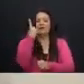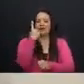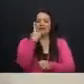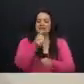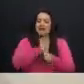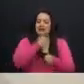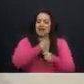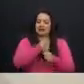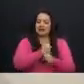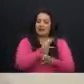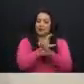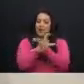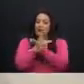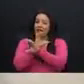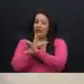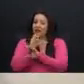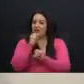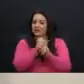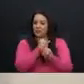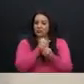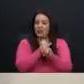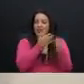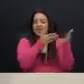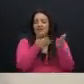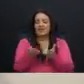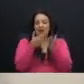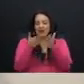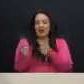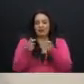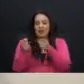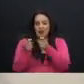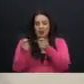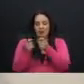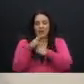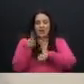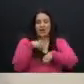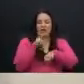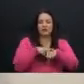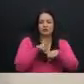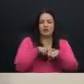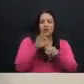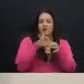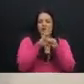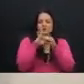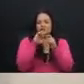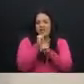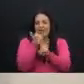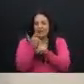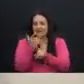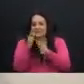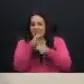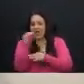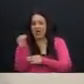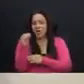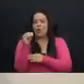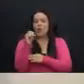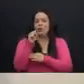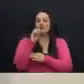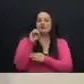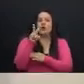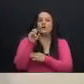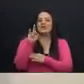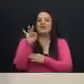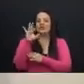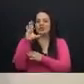institucionalidad en traer los regímenes nacional, socialista o soviético a una discusión de este tipo. Mal